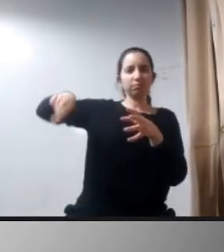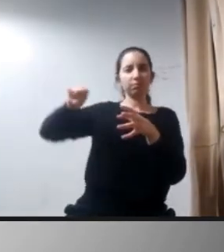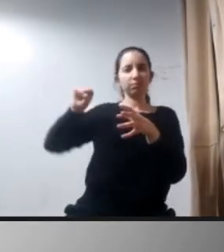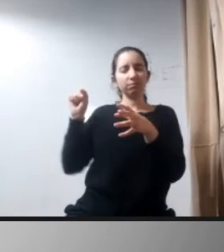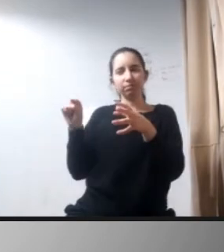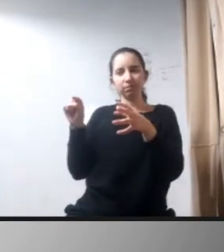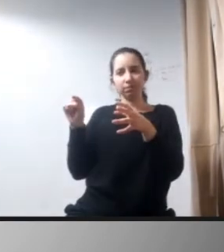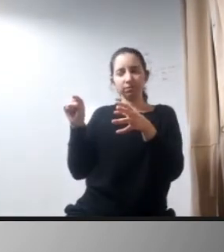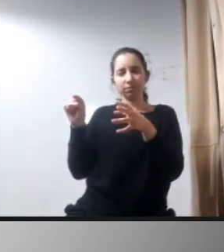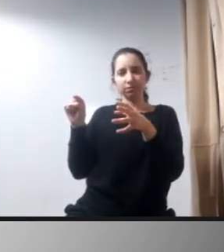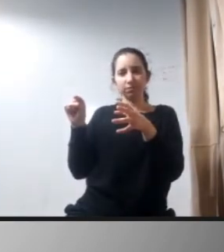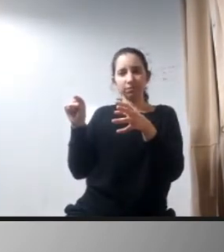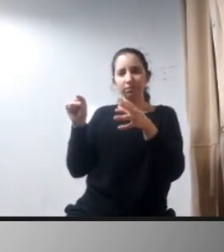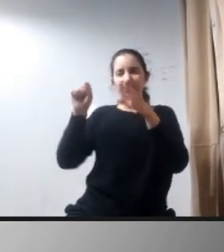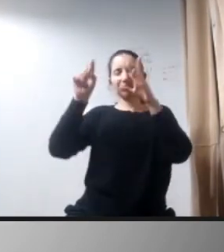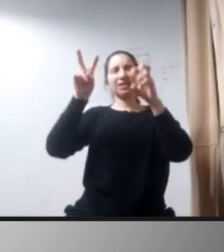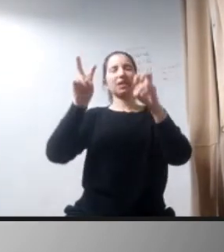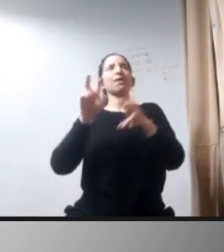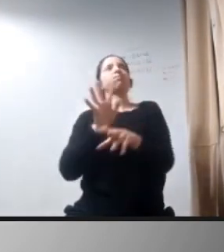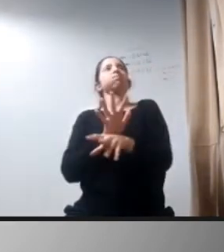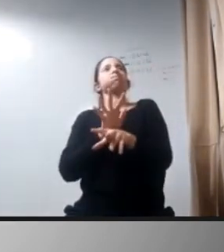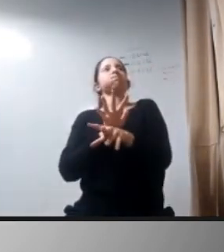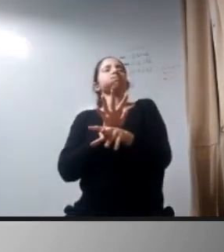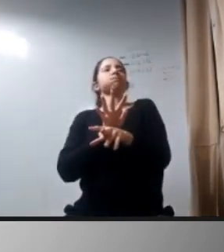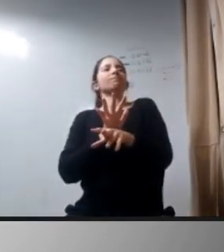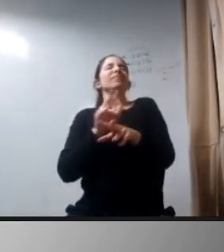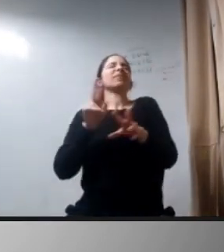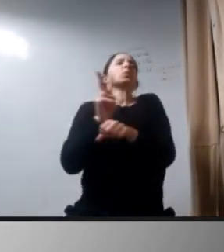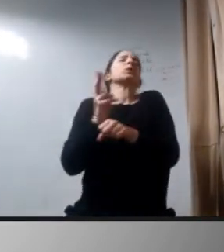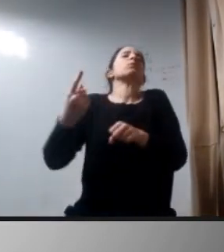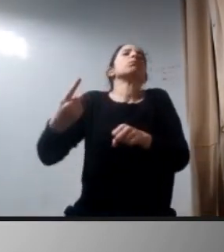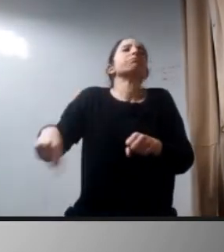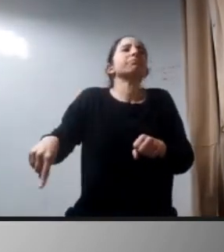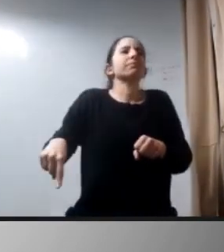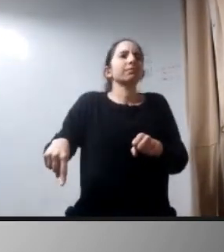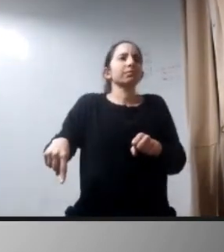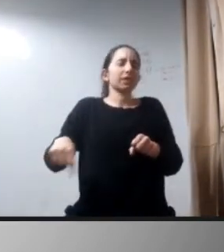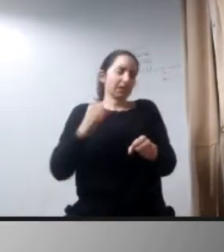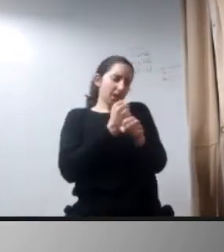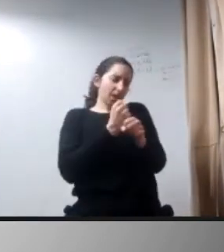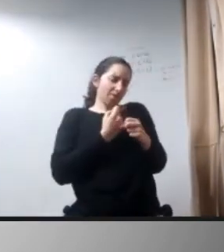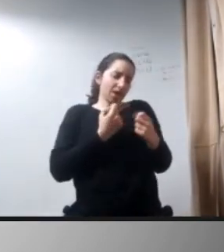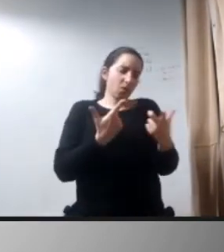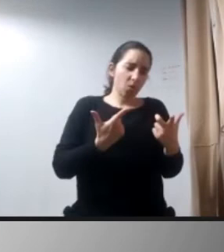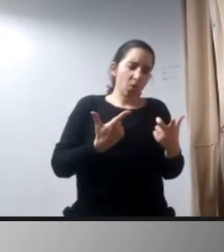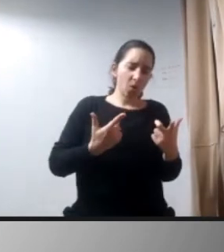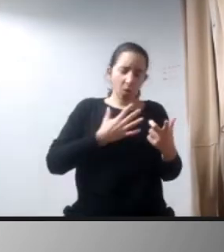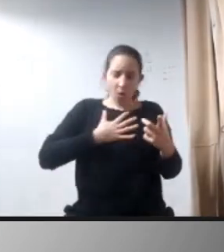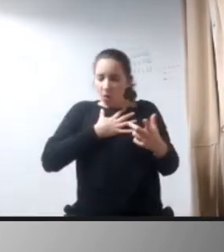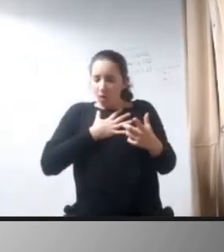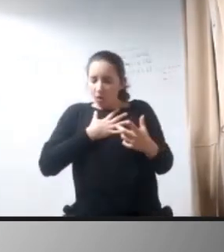una disposición, una actitud, un acto de generosidad, o si es un trabajo,